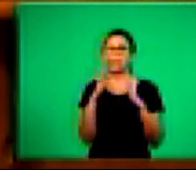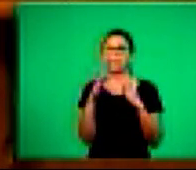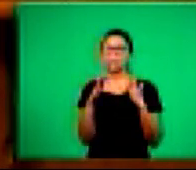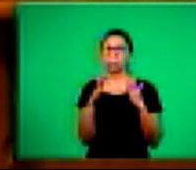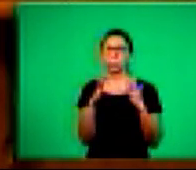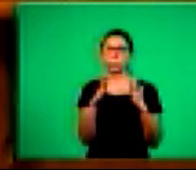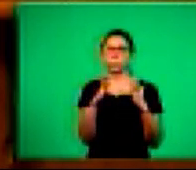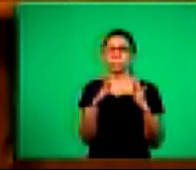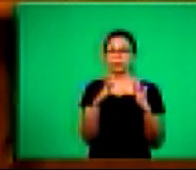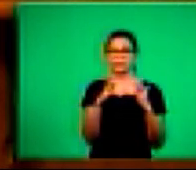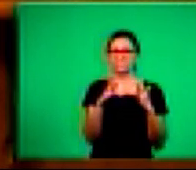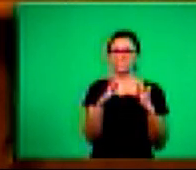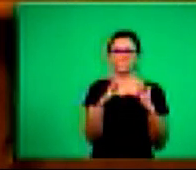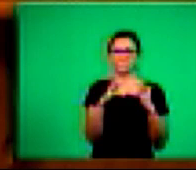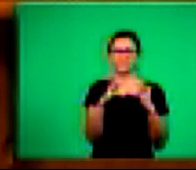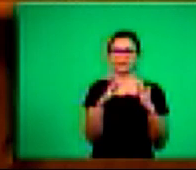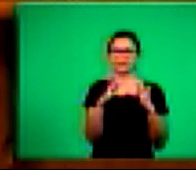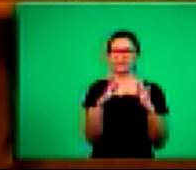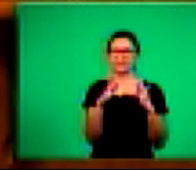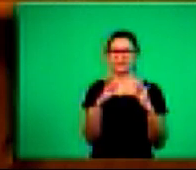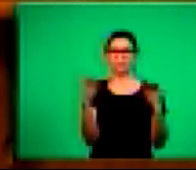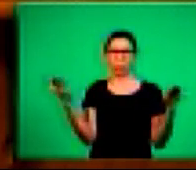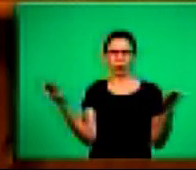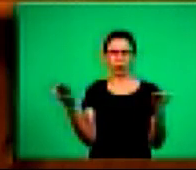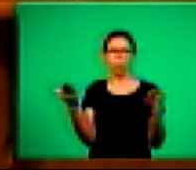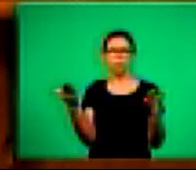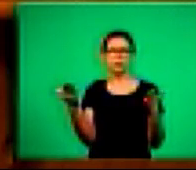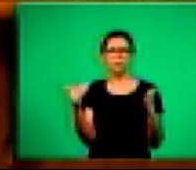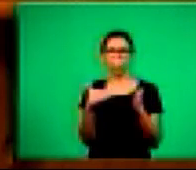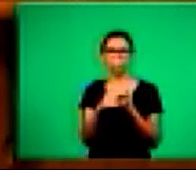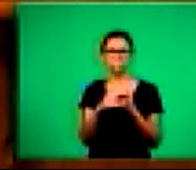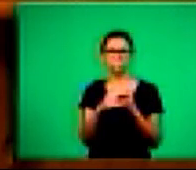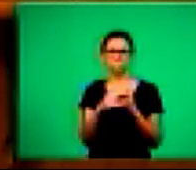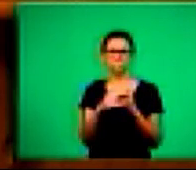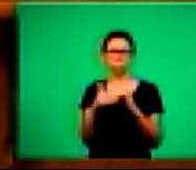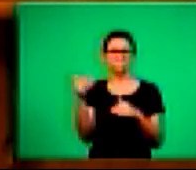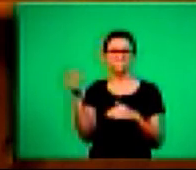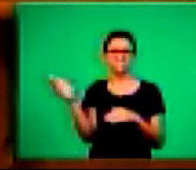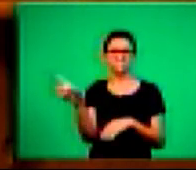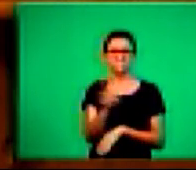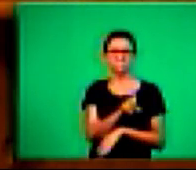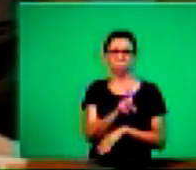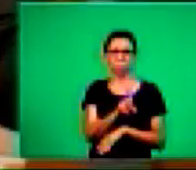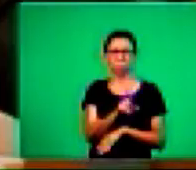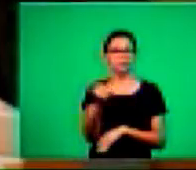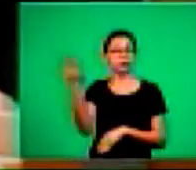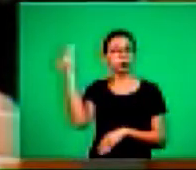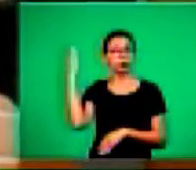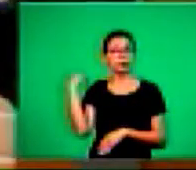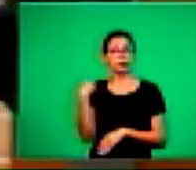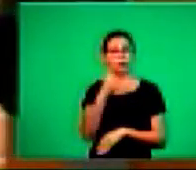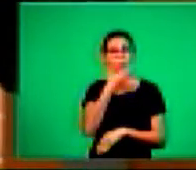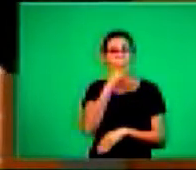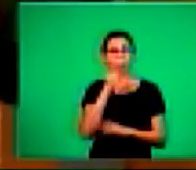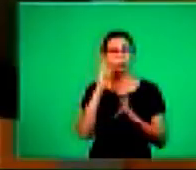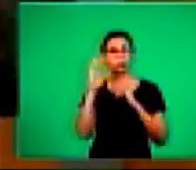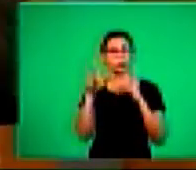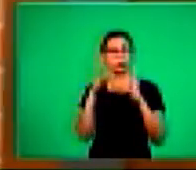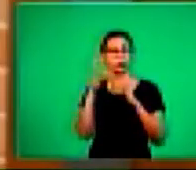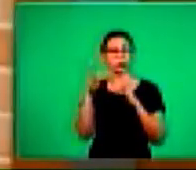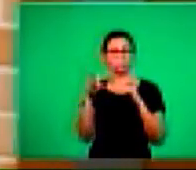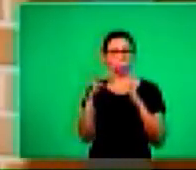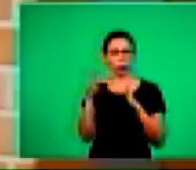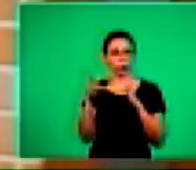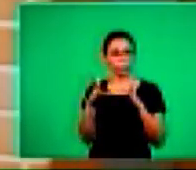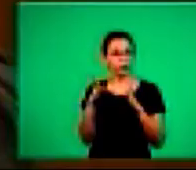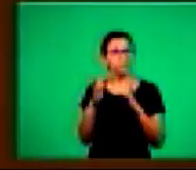hoy la novia llegó llegó allí y llega al final en el casamiento pero el casamiento era en el pasado era el novio que llegaba al final entonces todos llegaban